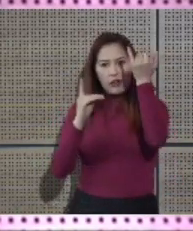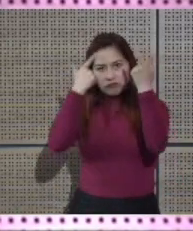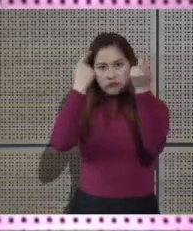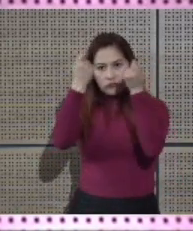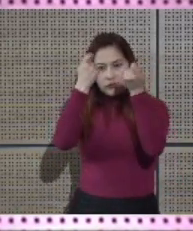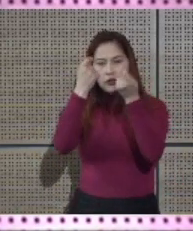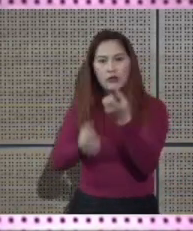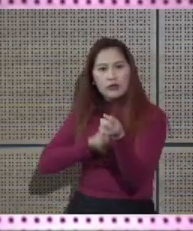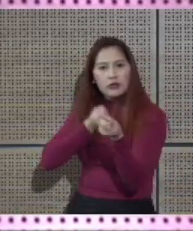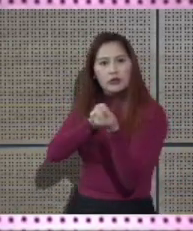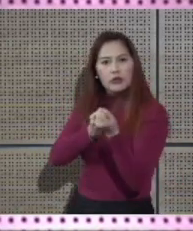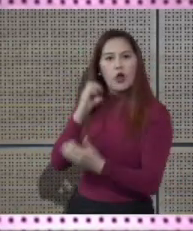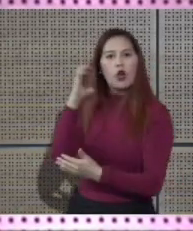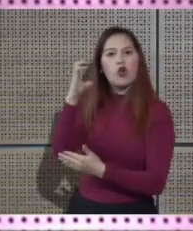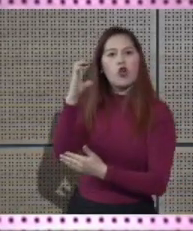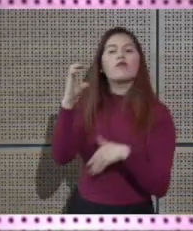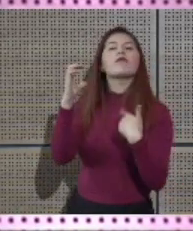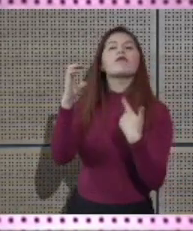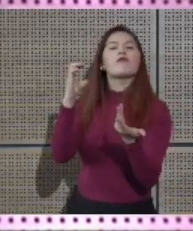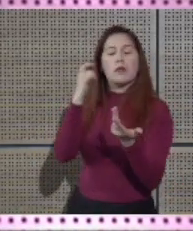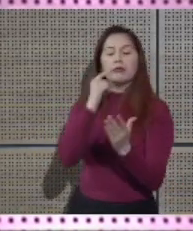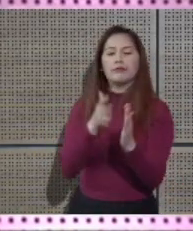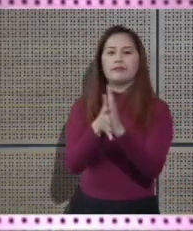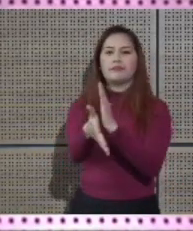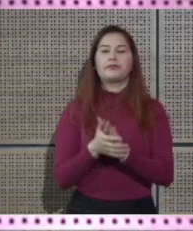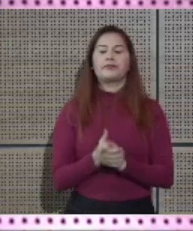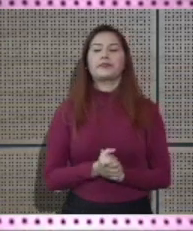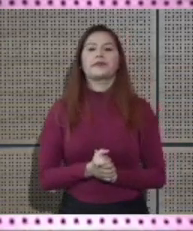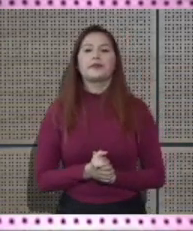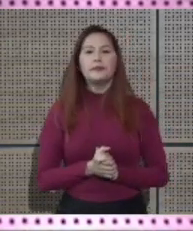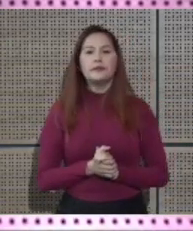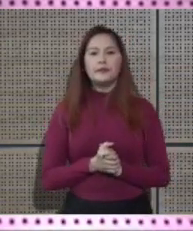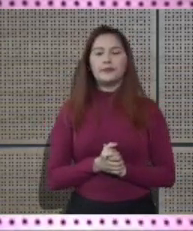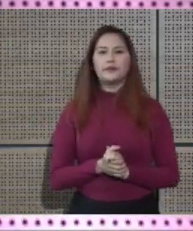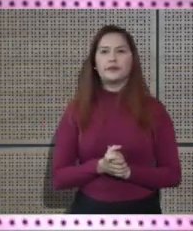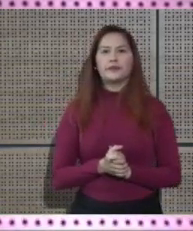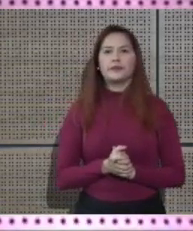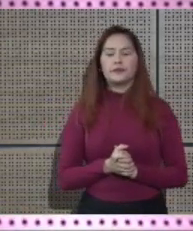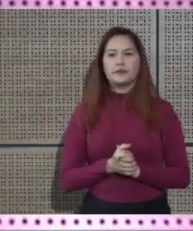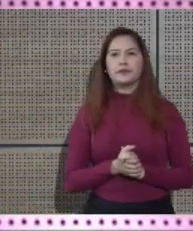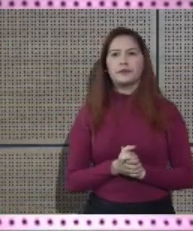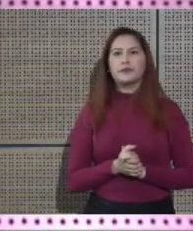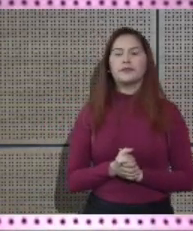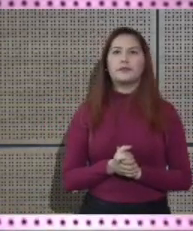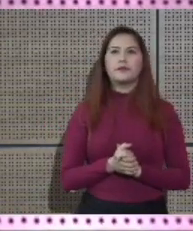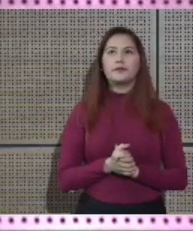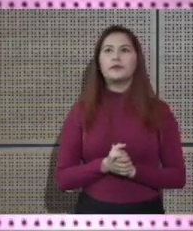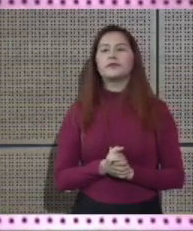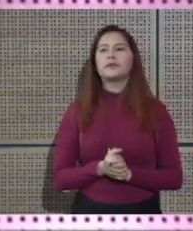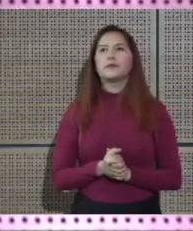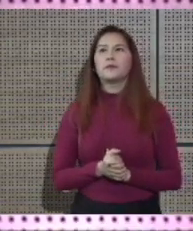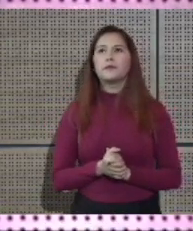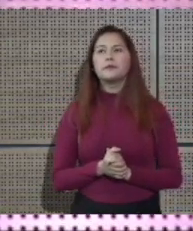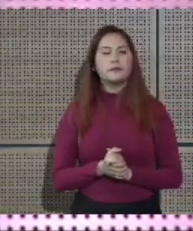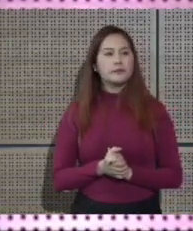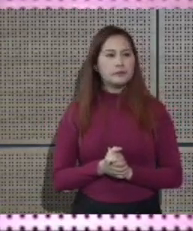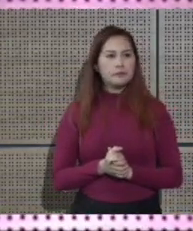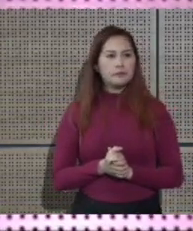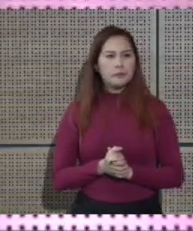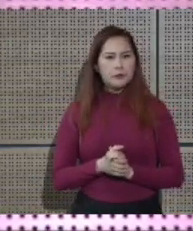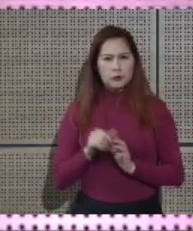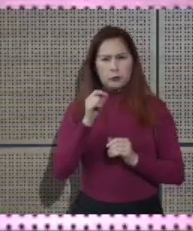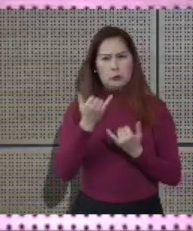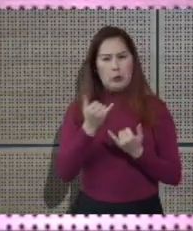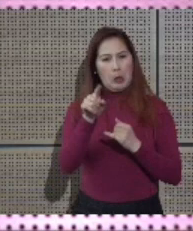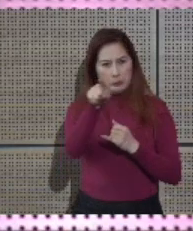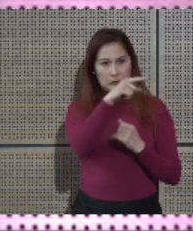yo veo las caras de las personas con las que estoy hablando, y bien sea por un grupo pequeño o un grupo muy grande como este, veo